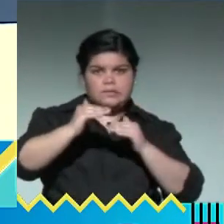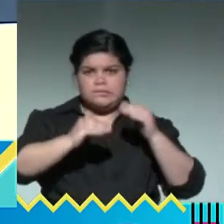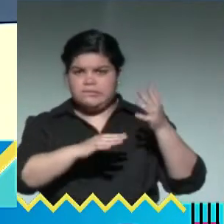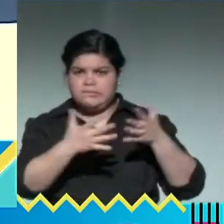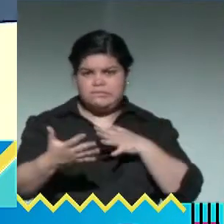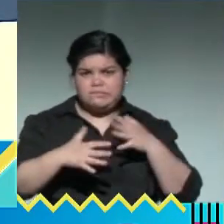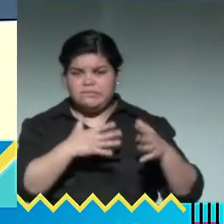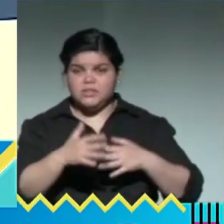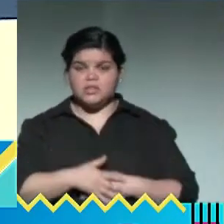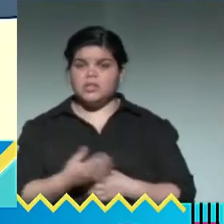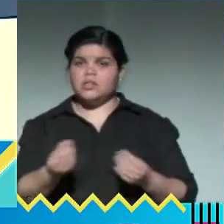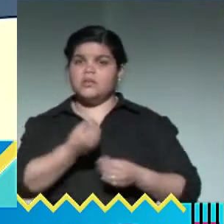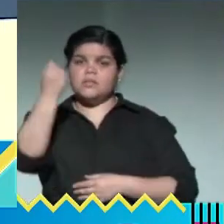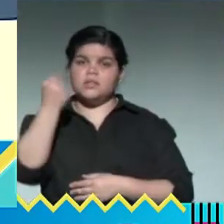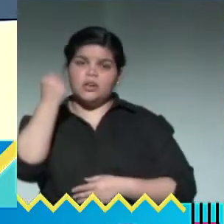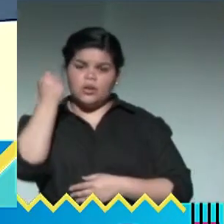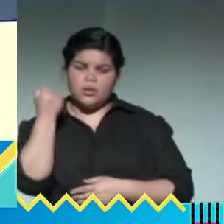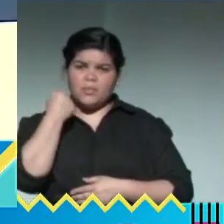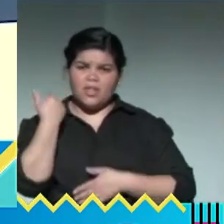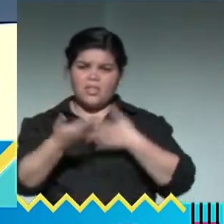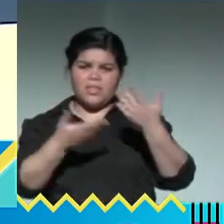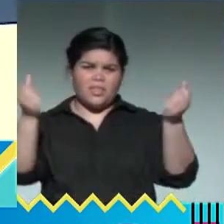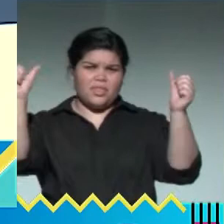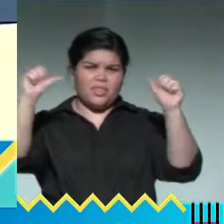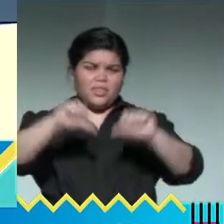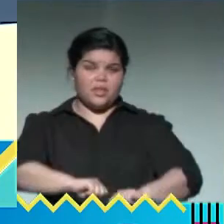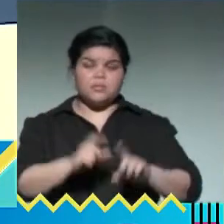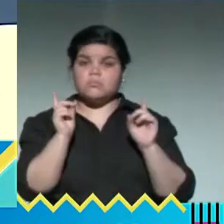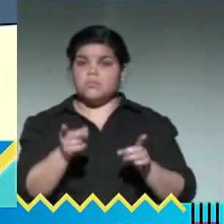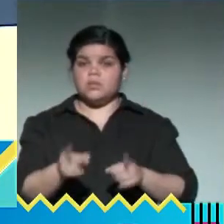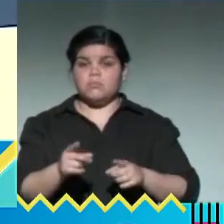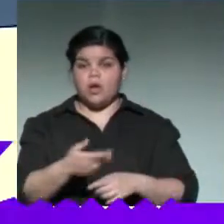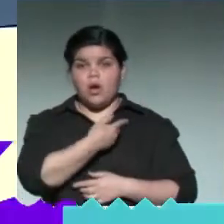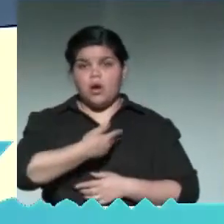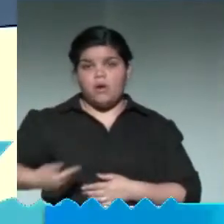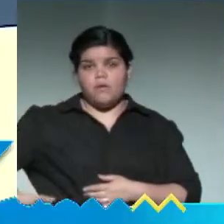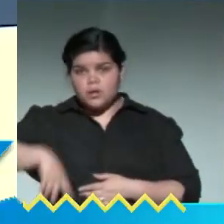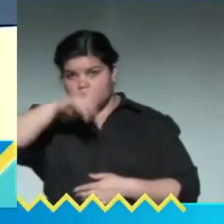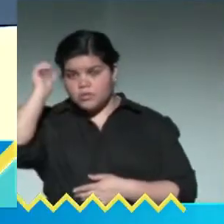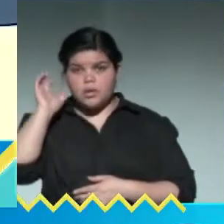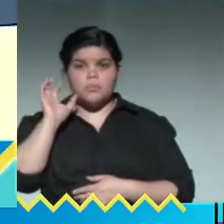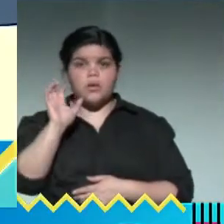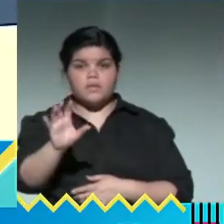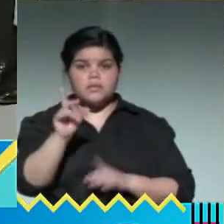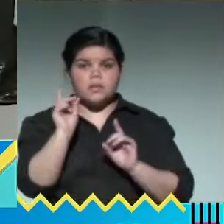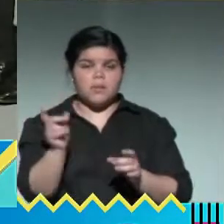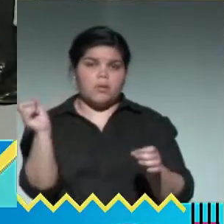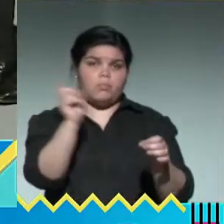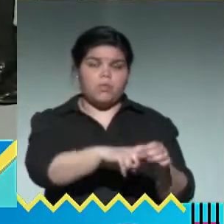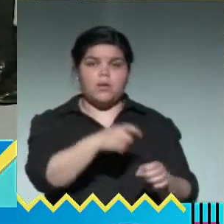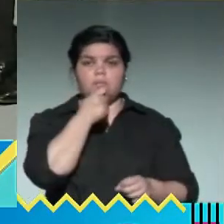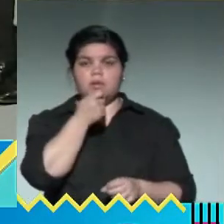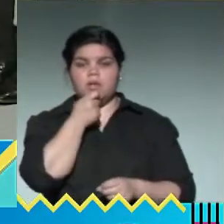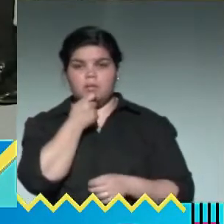cae, caen todos los recursos de los gobiernos nacional y provincial atados a ese crecimiento económico. Pongo el caso de ingresos brutos